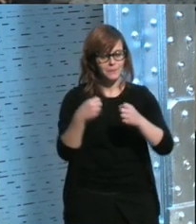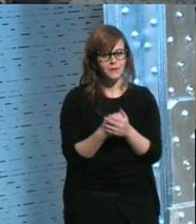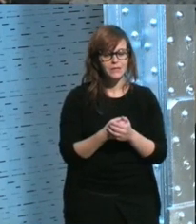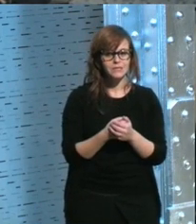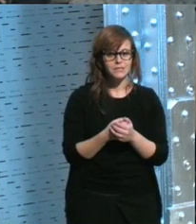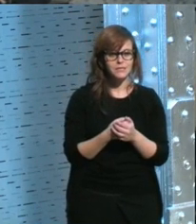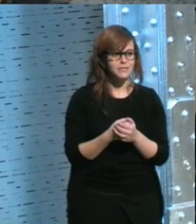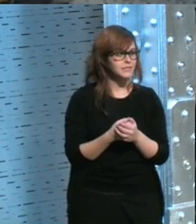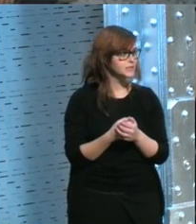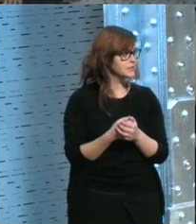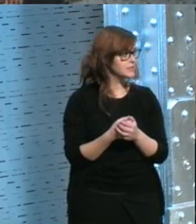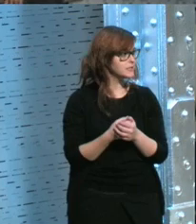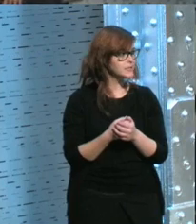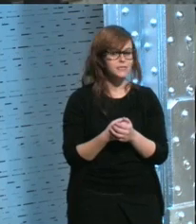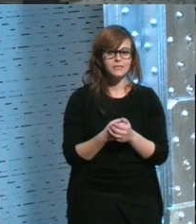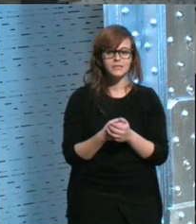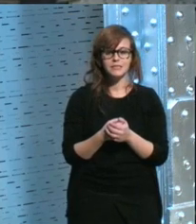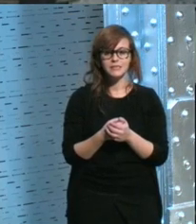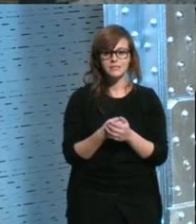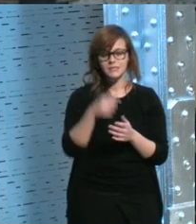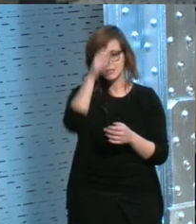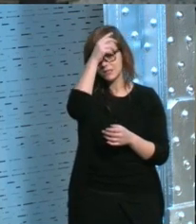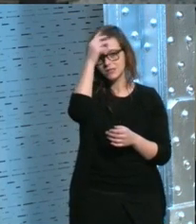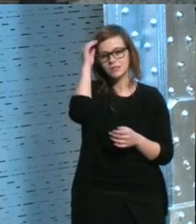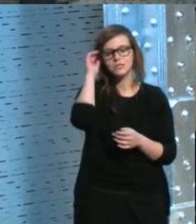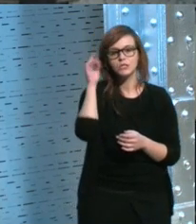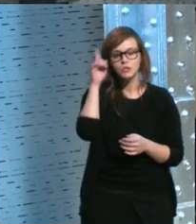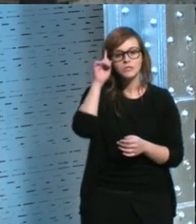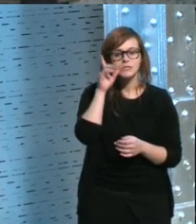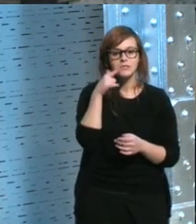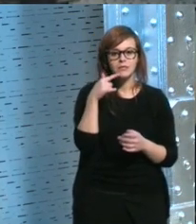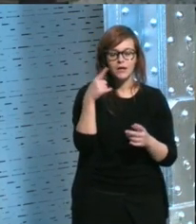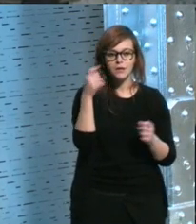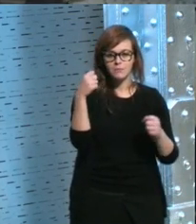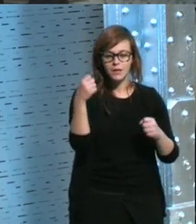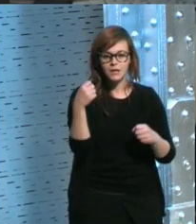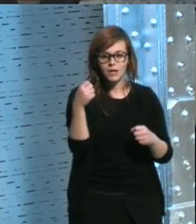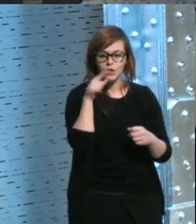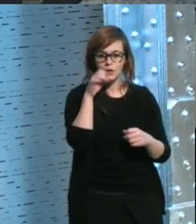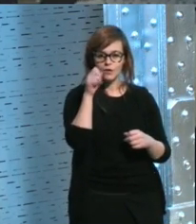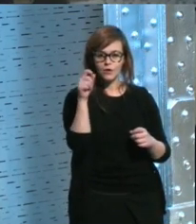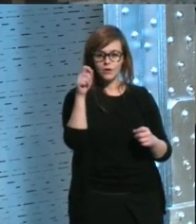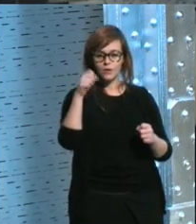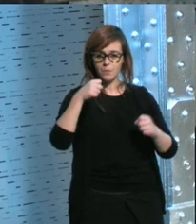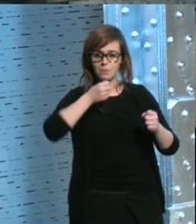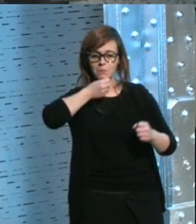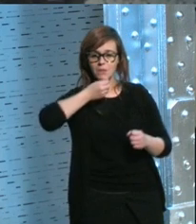Me quedo un rato después. Venga, no, yo lo decía porque creíais acabar ahora. Sí. Vale. Ok,